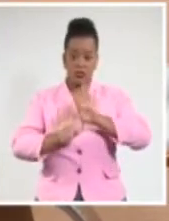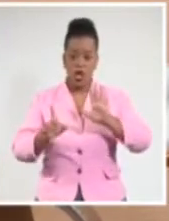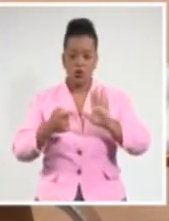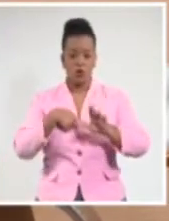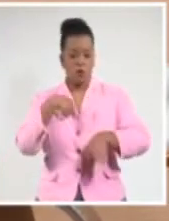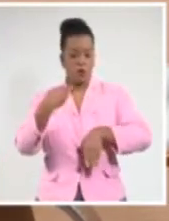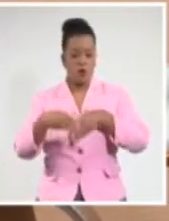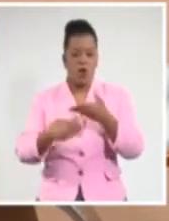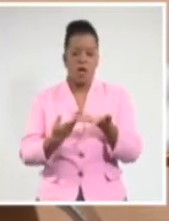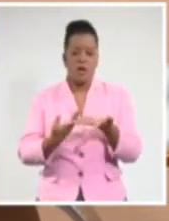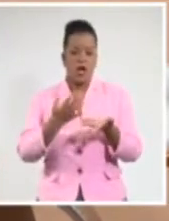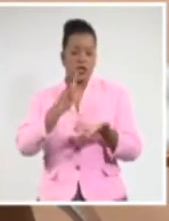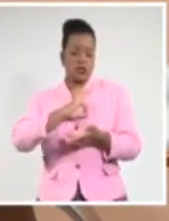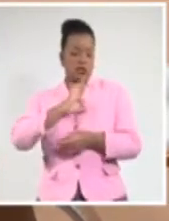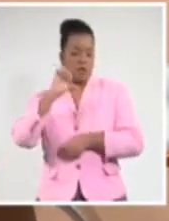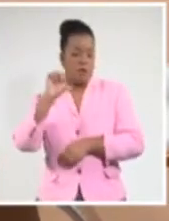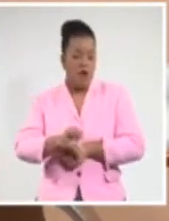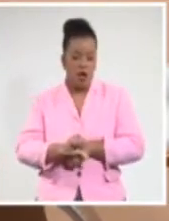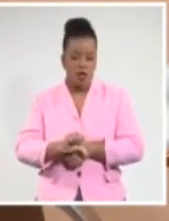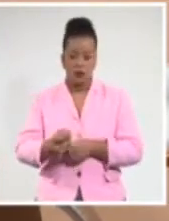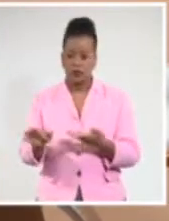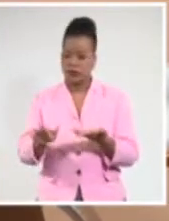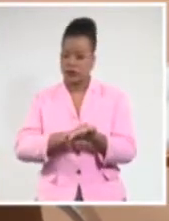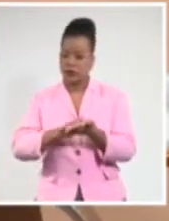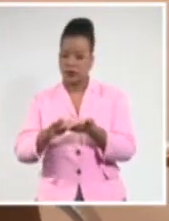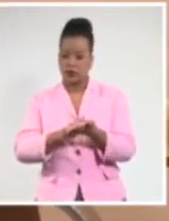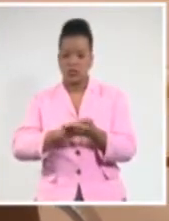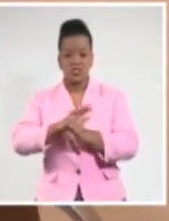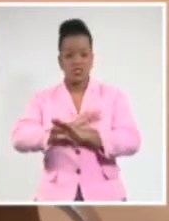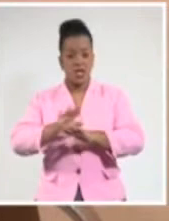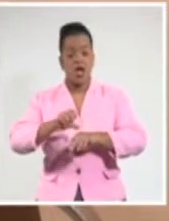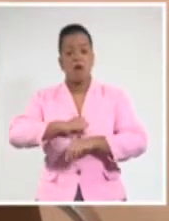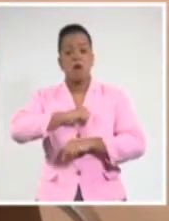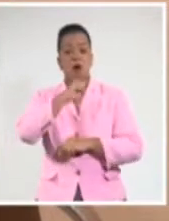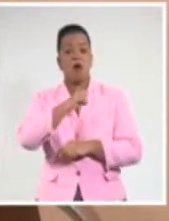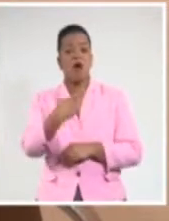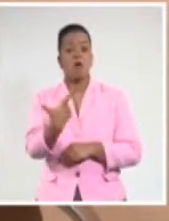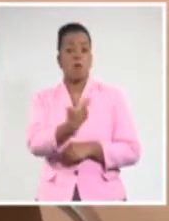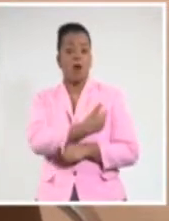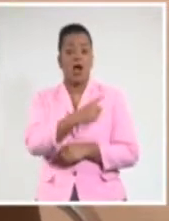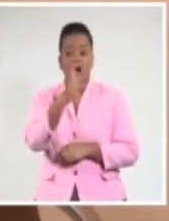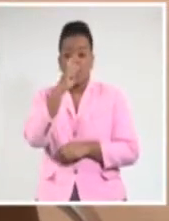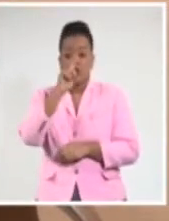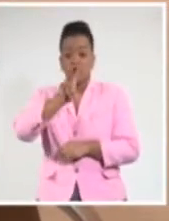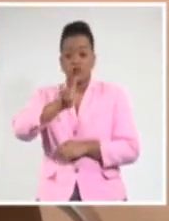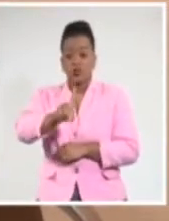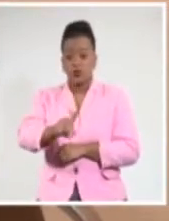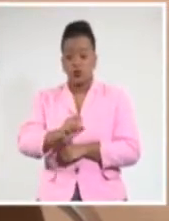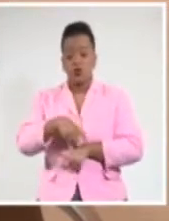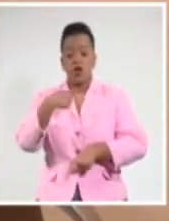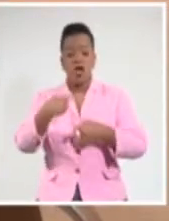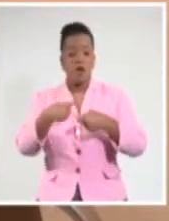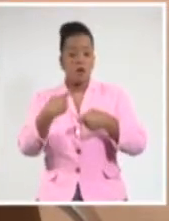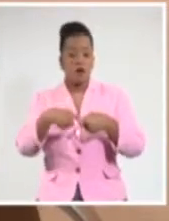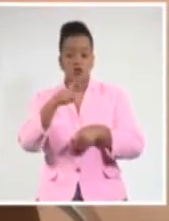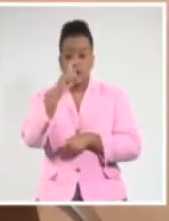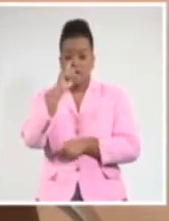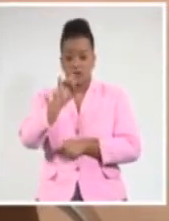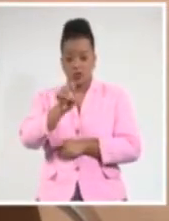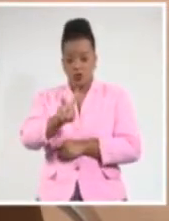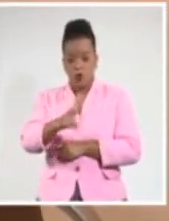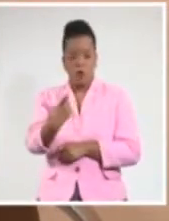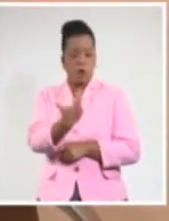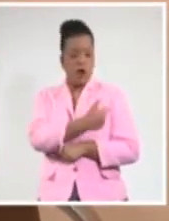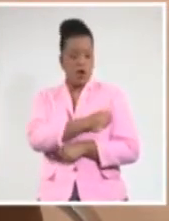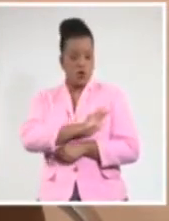tenido una reacción. He vacunado a mi madre que tiene 91 años, a mi esposo que tiene 72, a